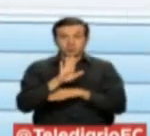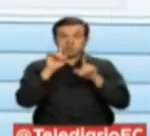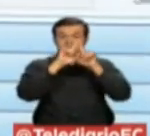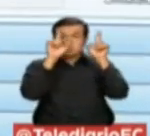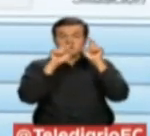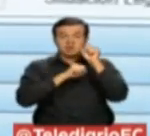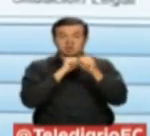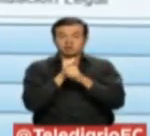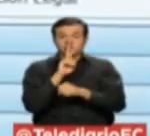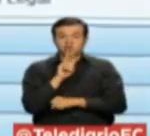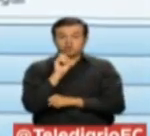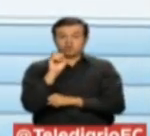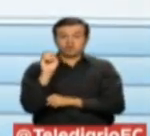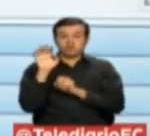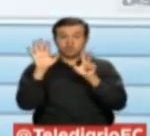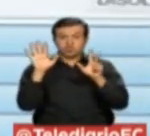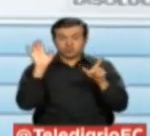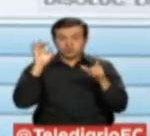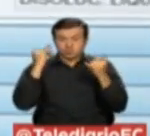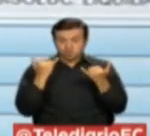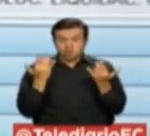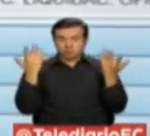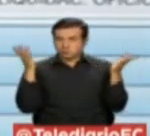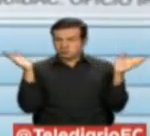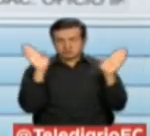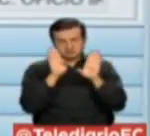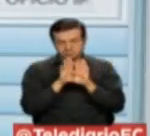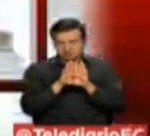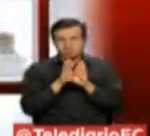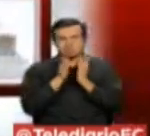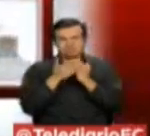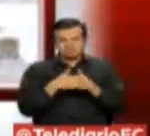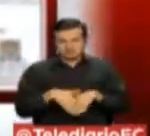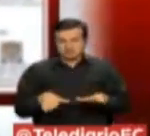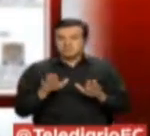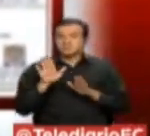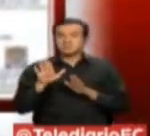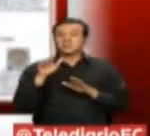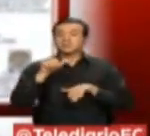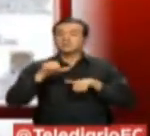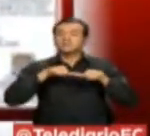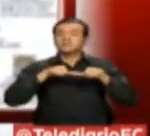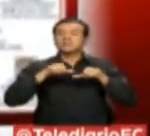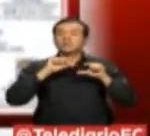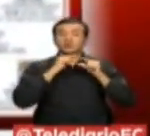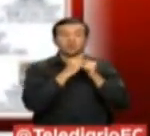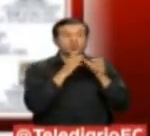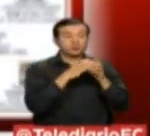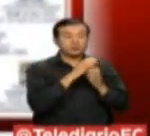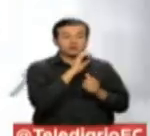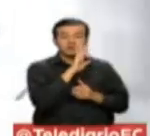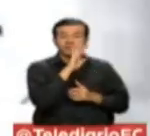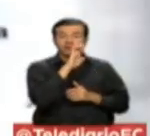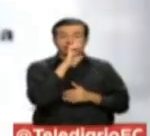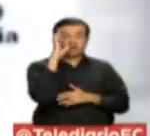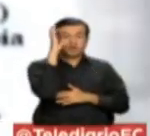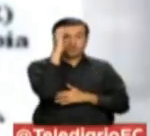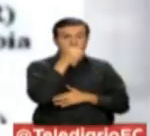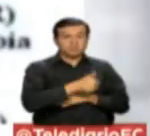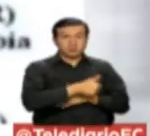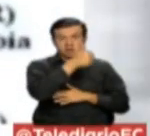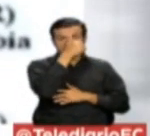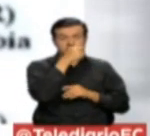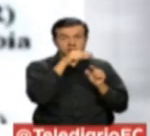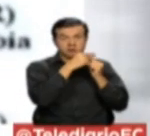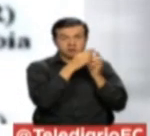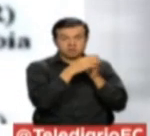el 2008 y actualmente se encuentran disueltas y en liquidación. Sus administradores pertenecían al clan Cifuentes Villa del líder colombiano